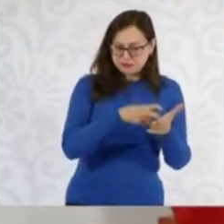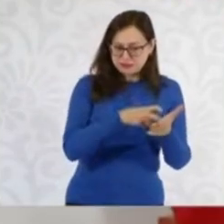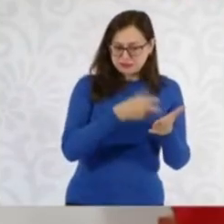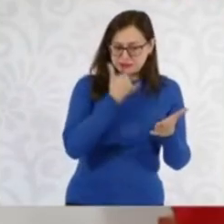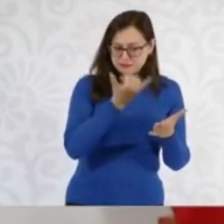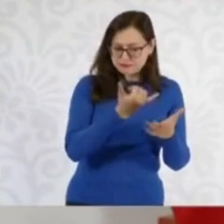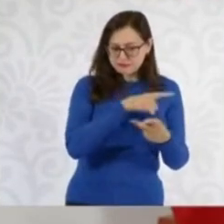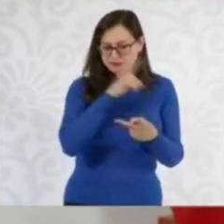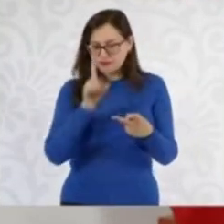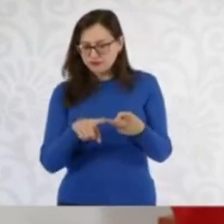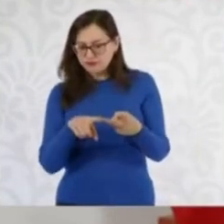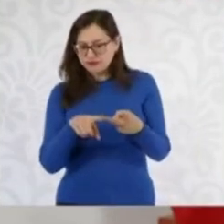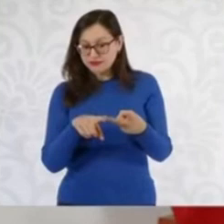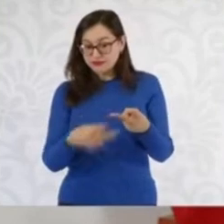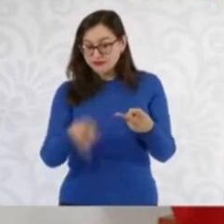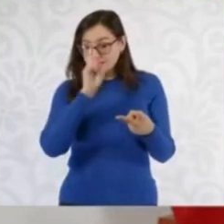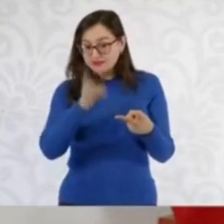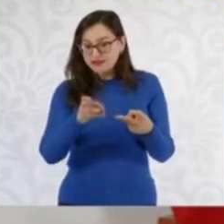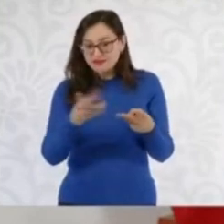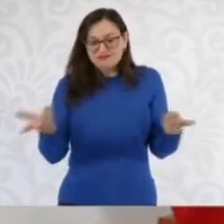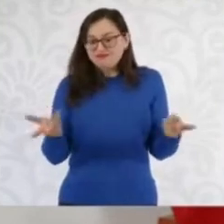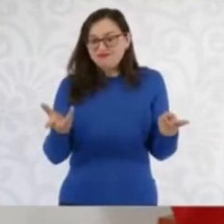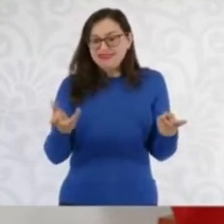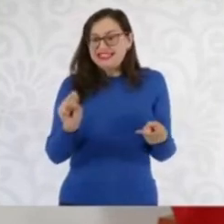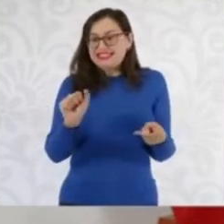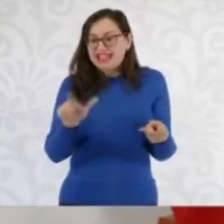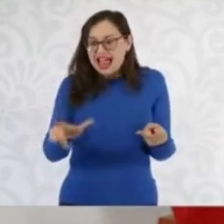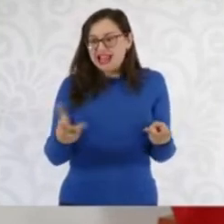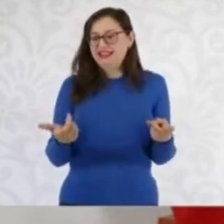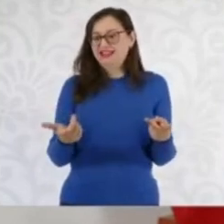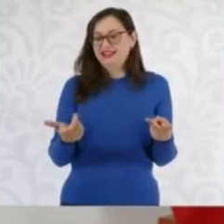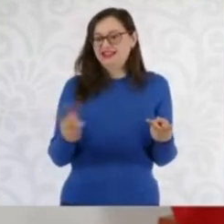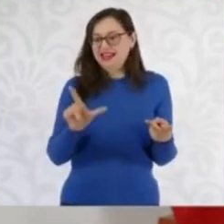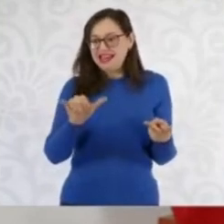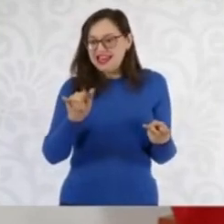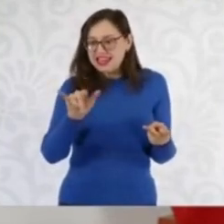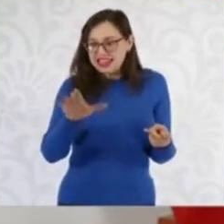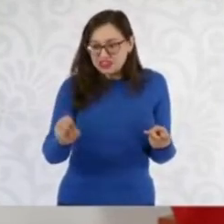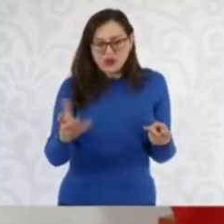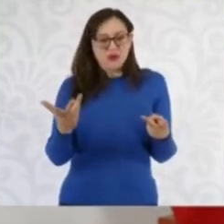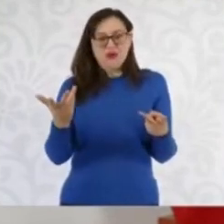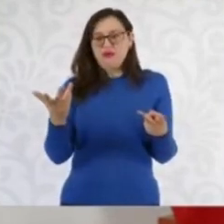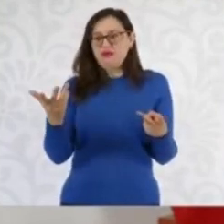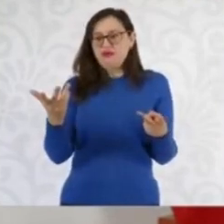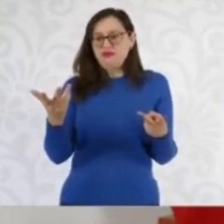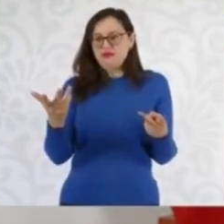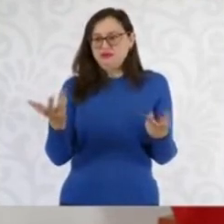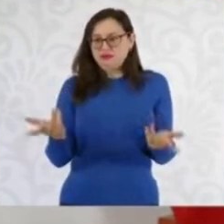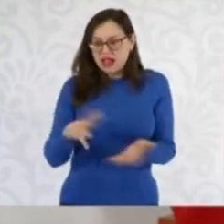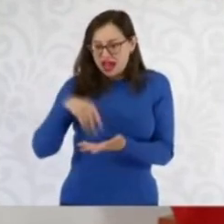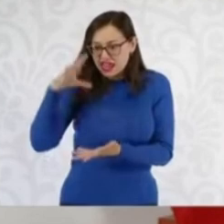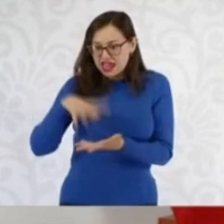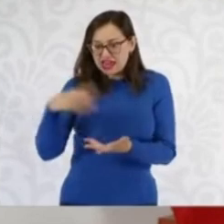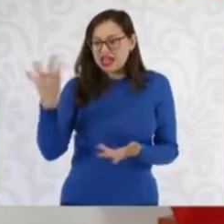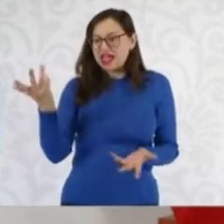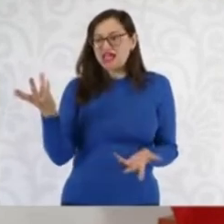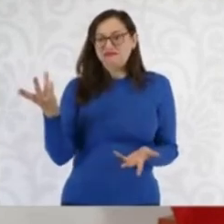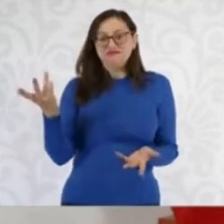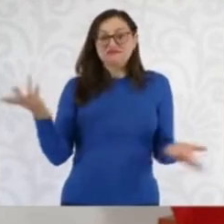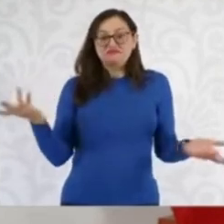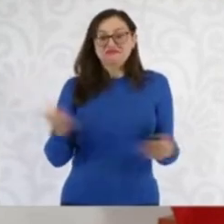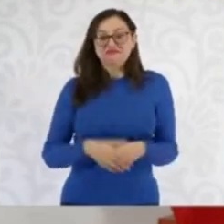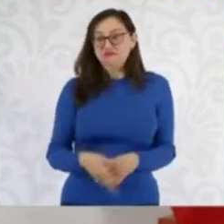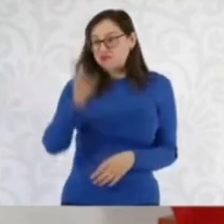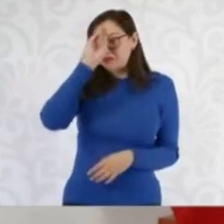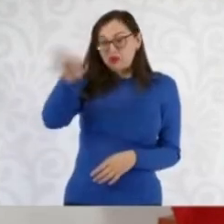así como está, pues entonces, por ejemplo, la producción de sal de la salina que nacionalizó el presidente López Obrador no